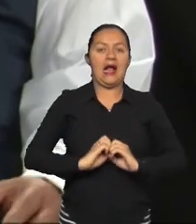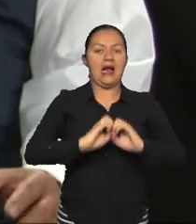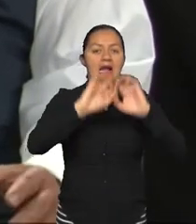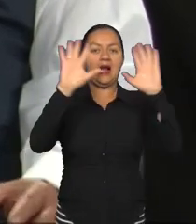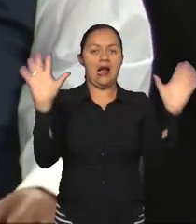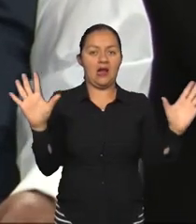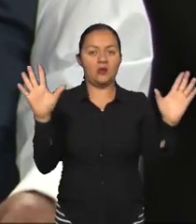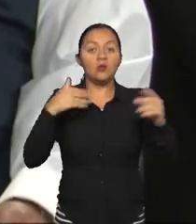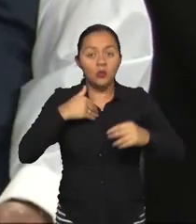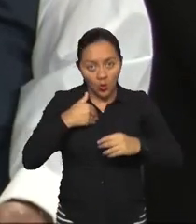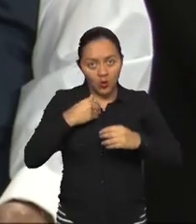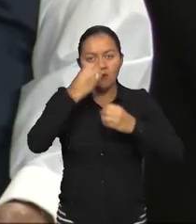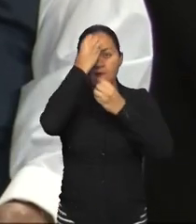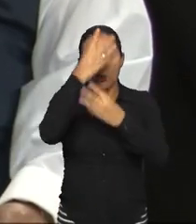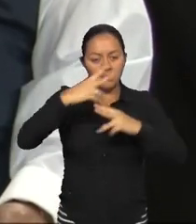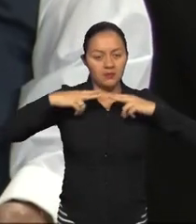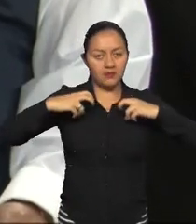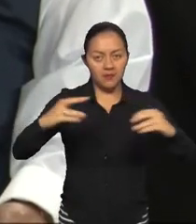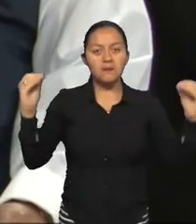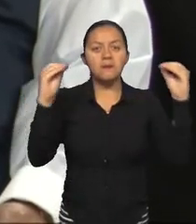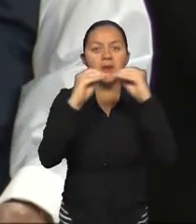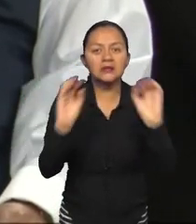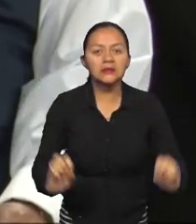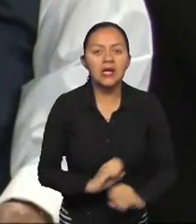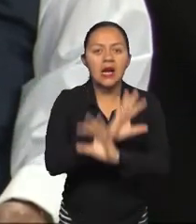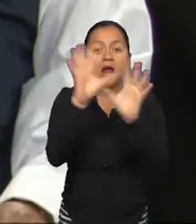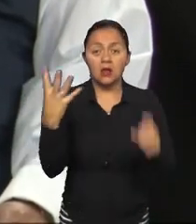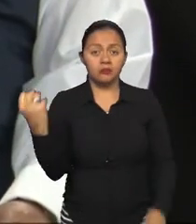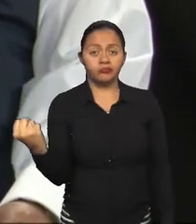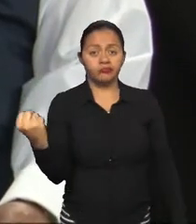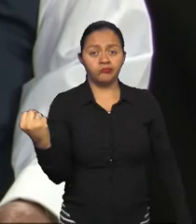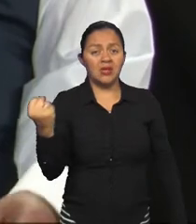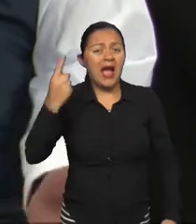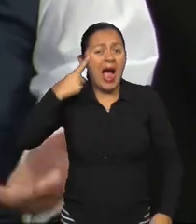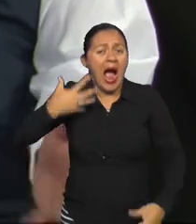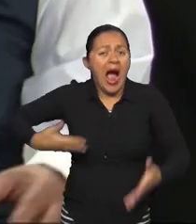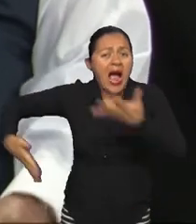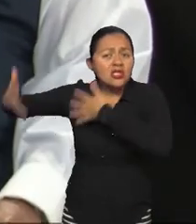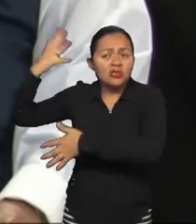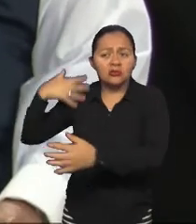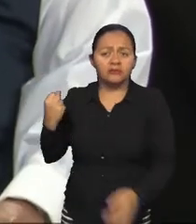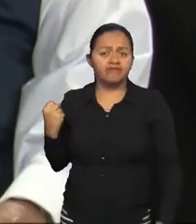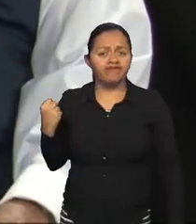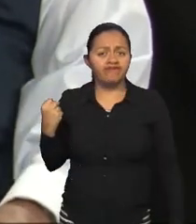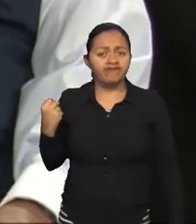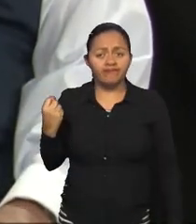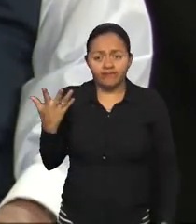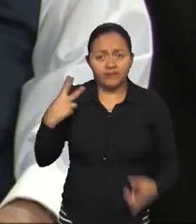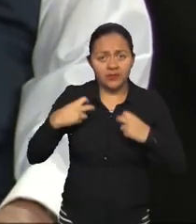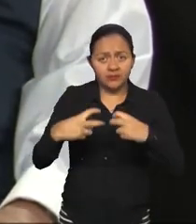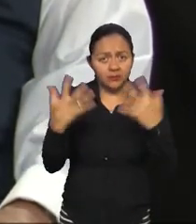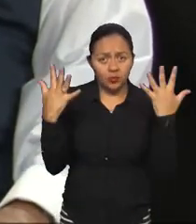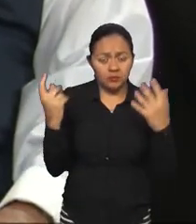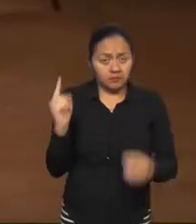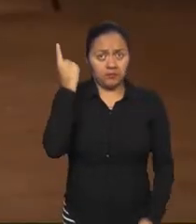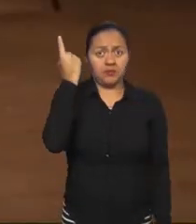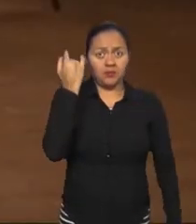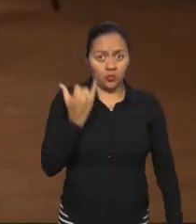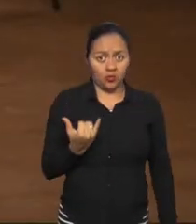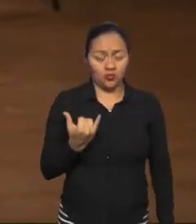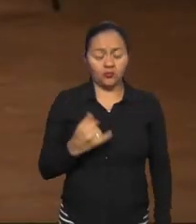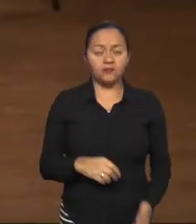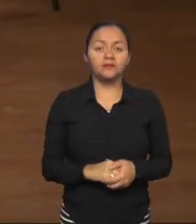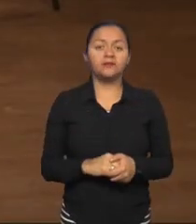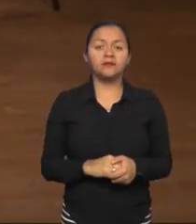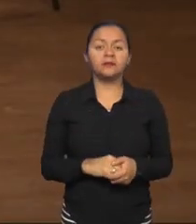pudimos entender un punto de vista que estaba sumergido sin aflorar. Patricia y Elizabeth